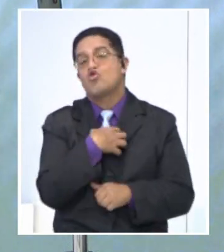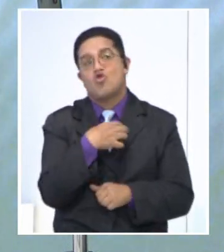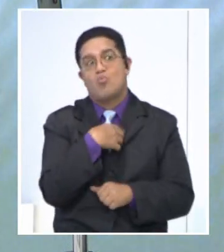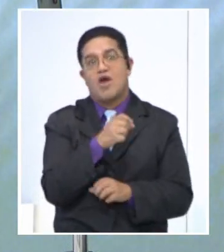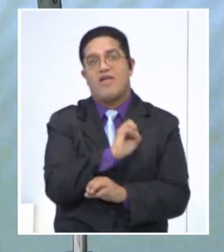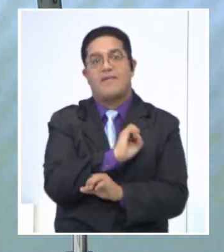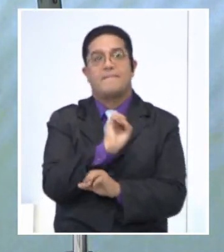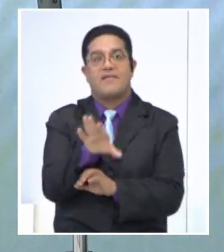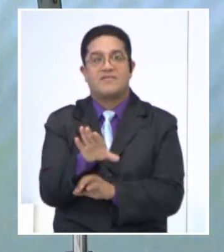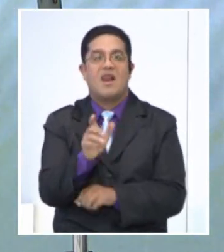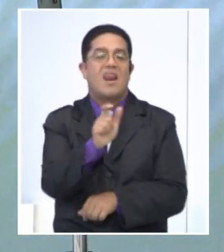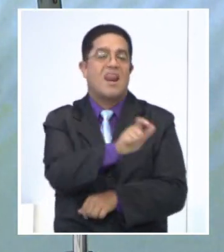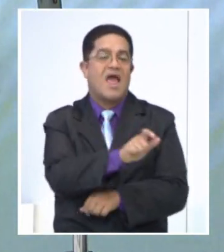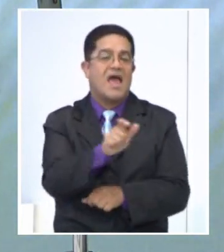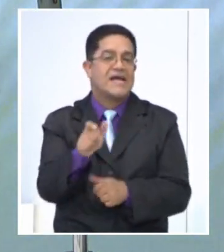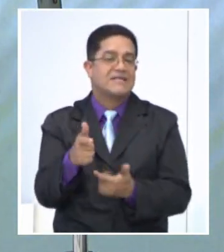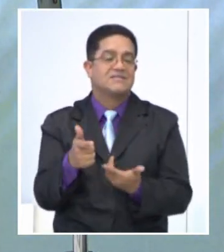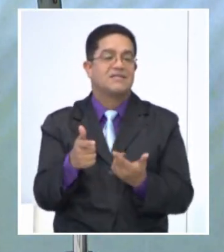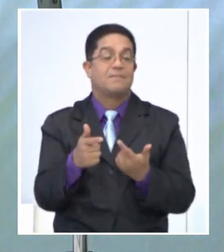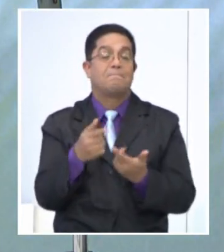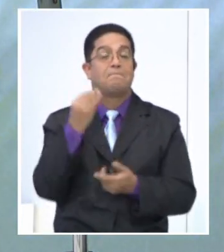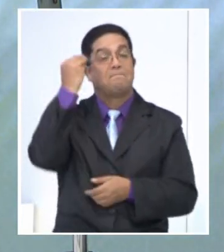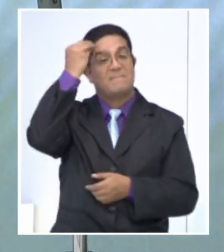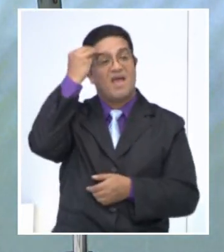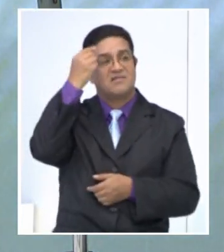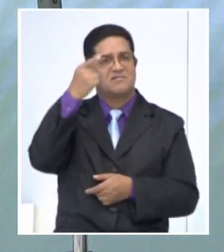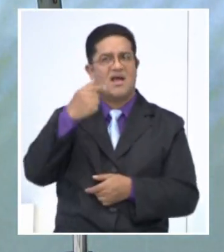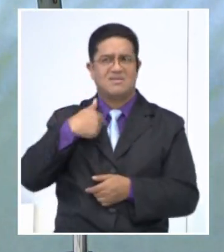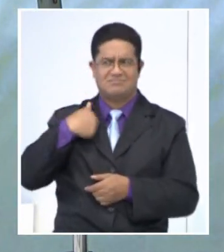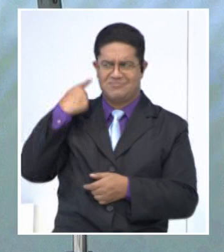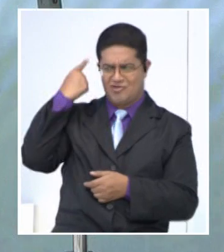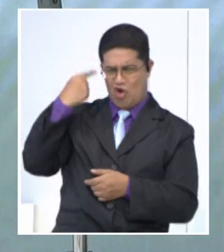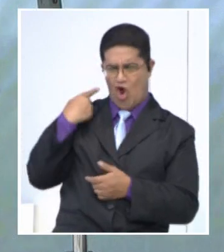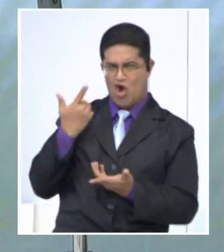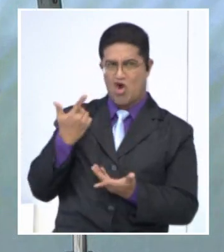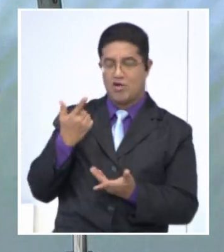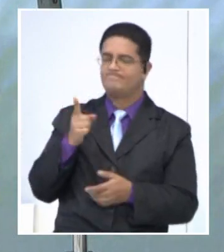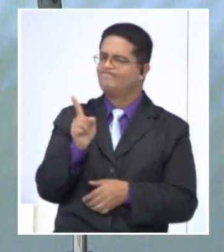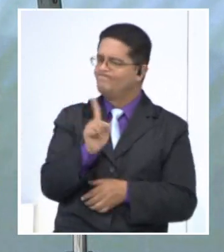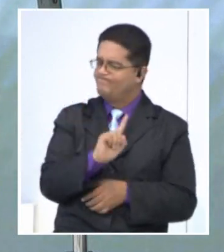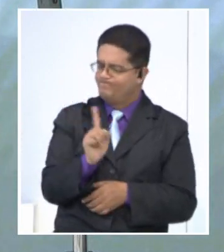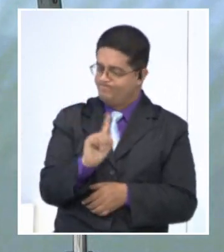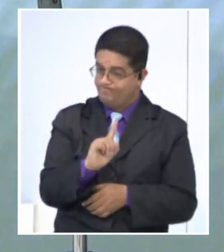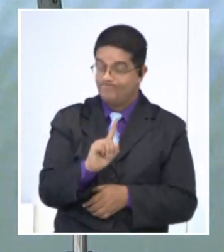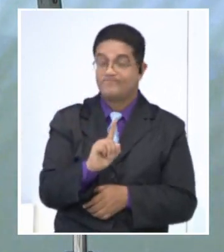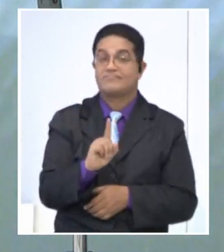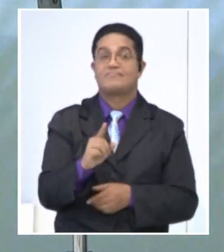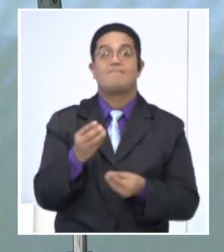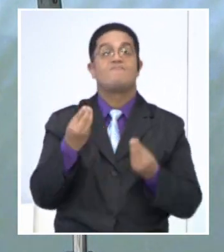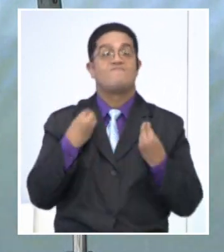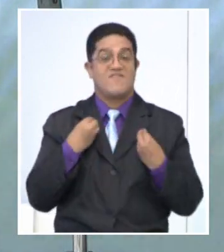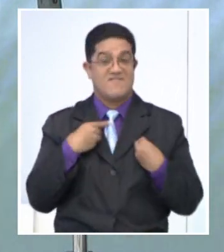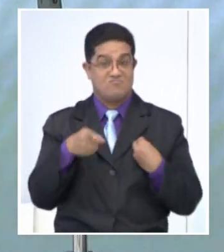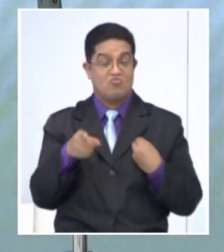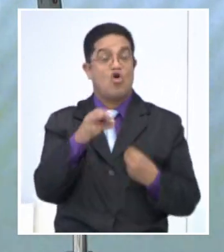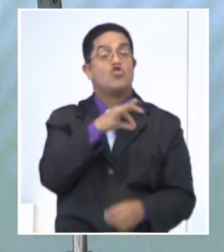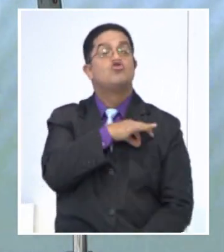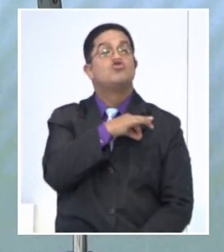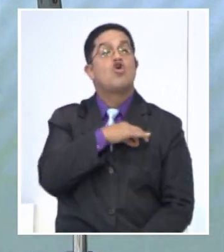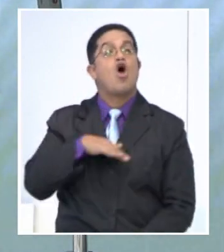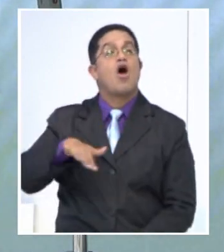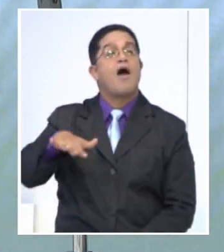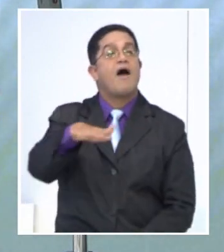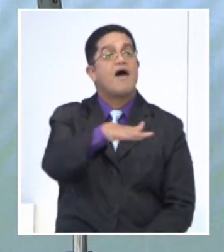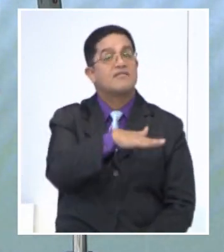gente siempre asocia psicólogo, psiquiatra, estás loca, estás loco. Y no es así. O sea, vivimos en un país, en una sociedad con